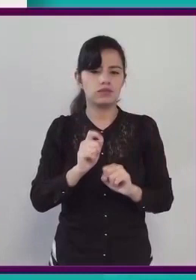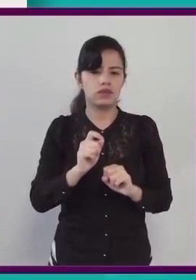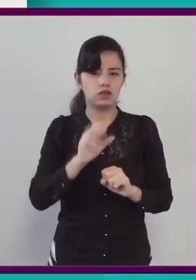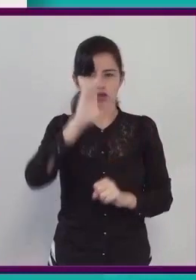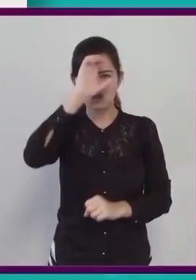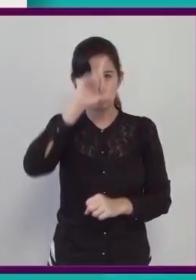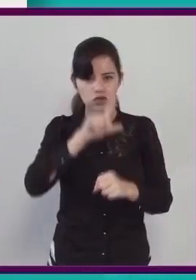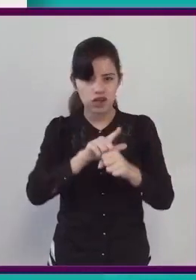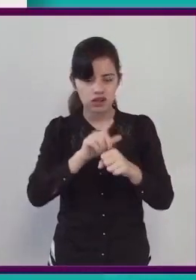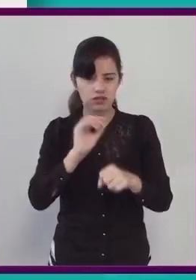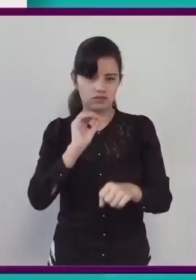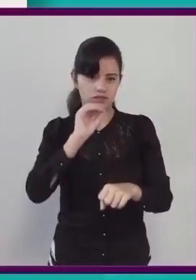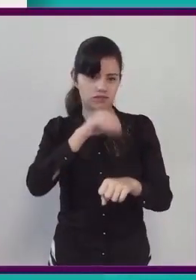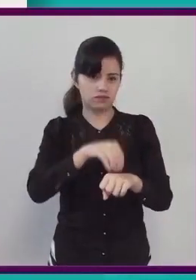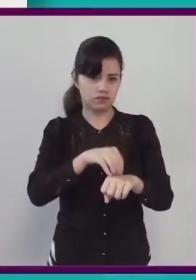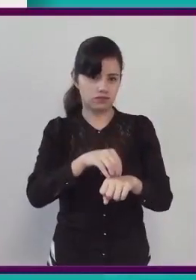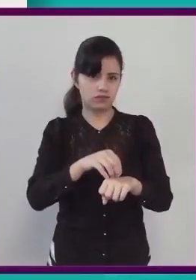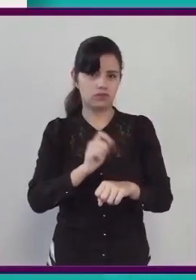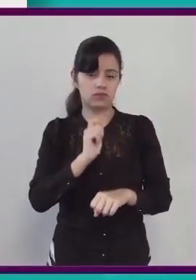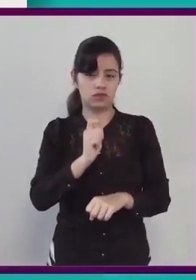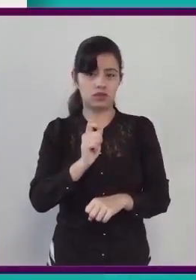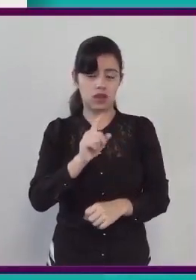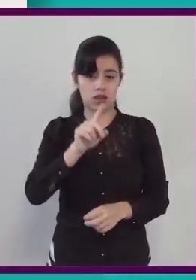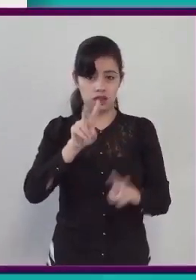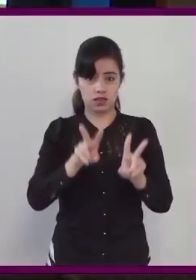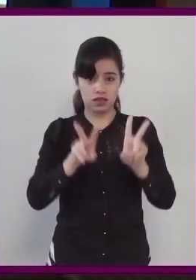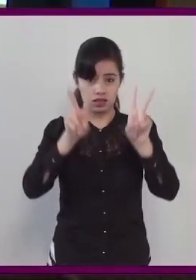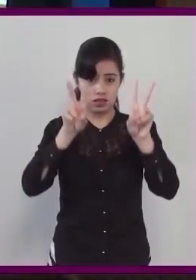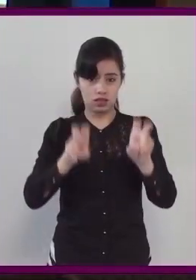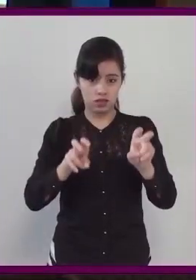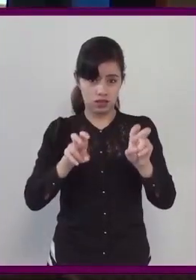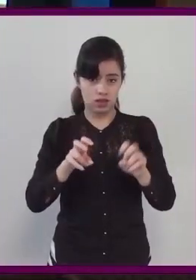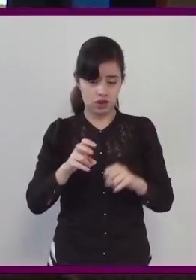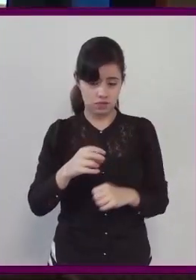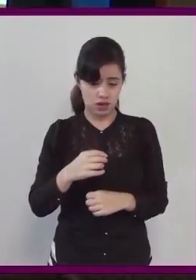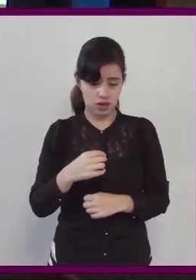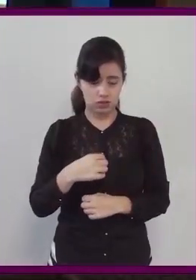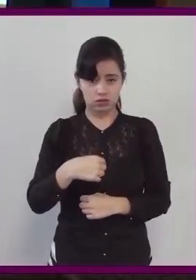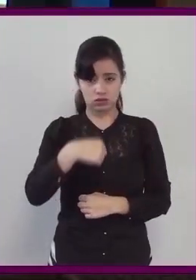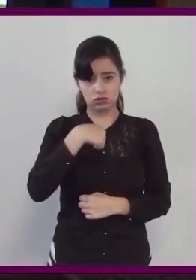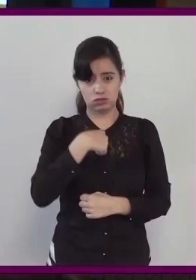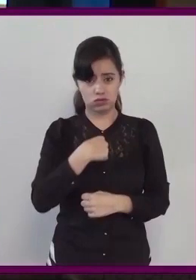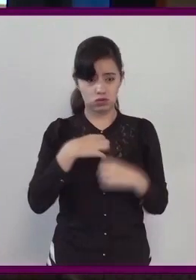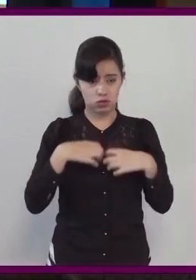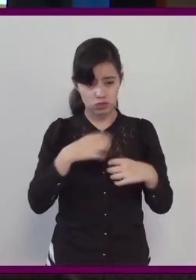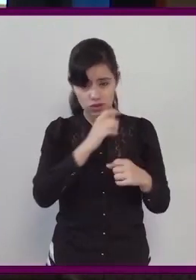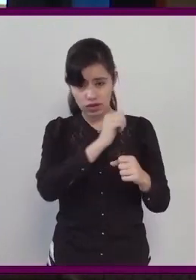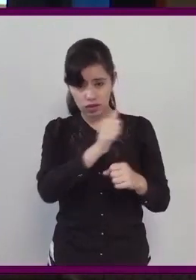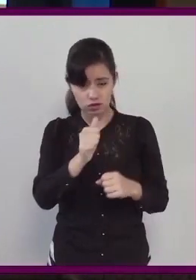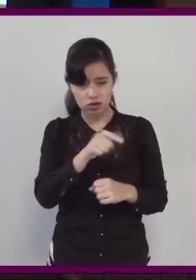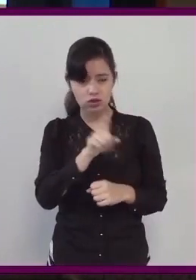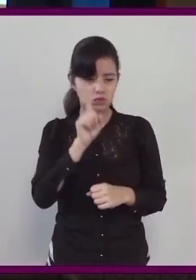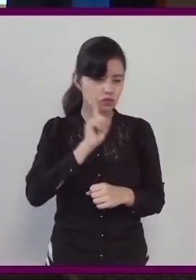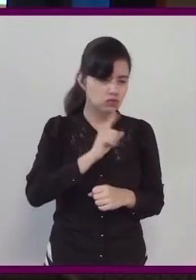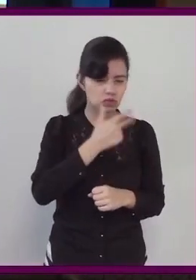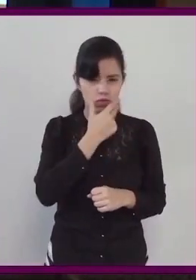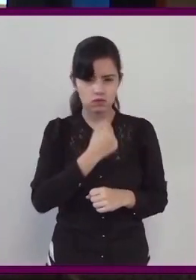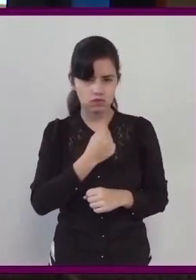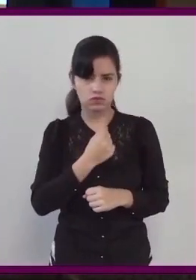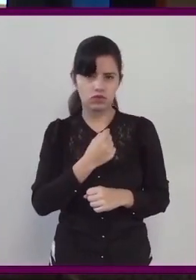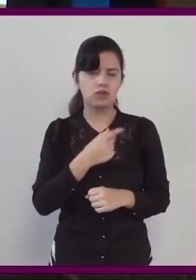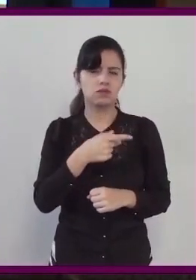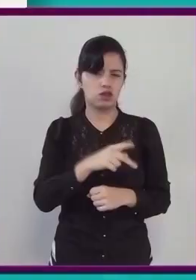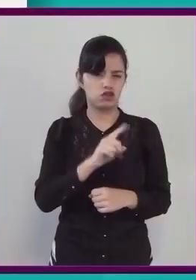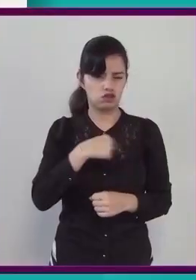forma cultural, no creo que es un tema biológico, ¿no? Pero me da la sensación que la parte masculina de